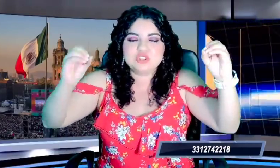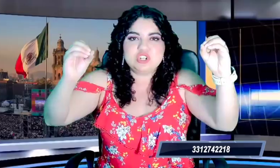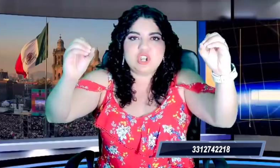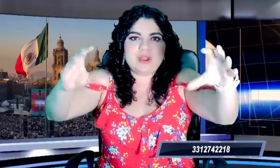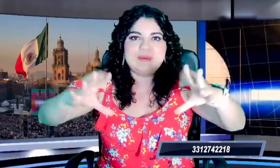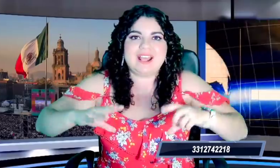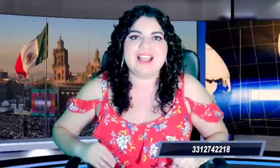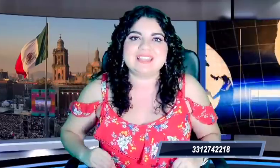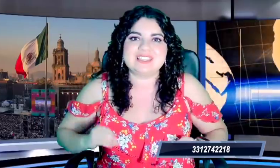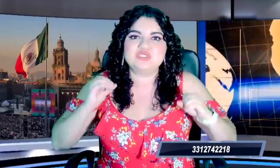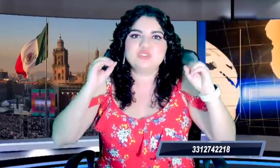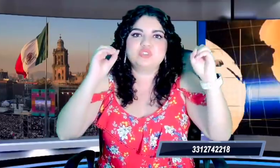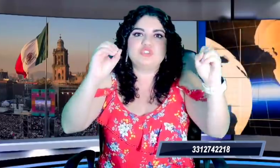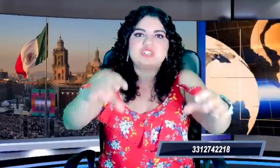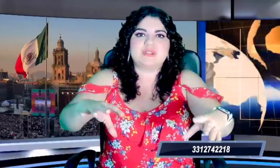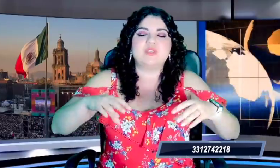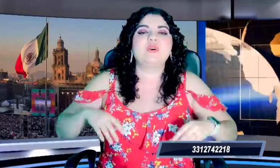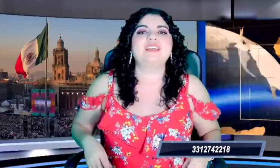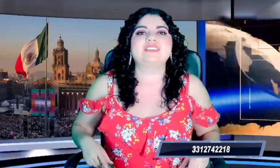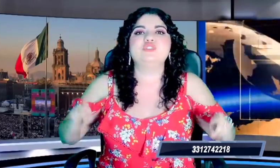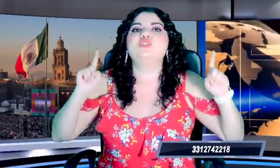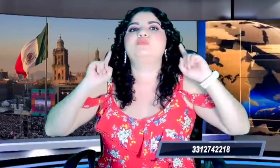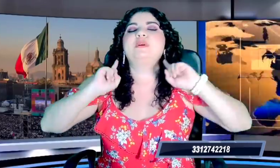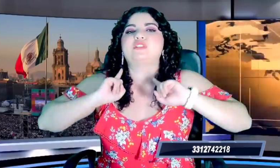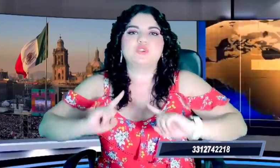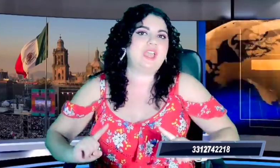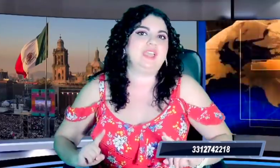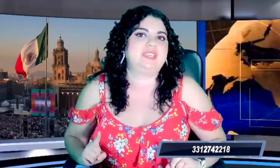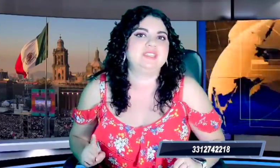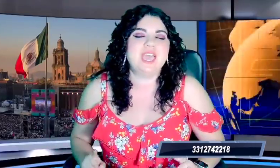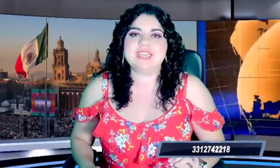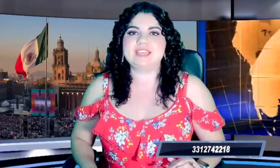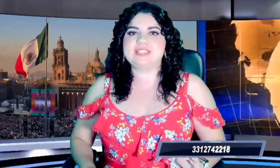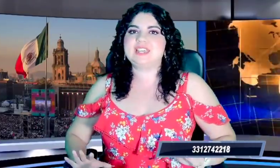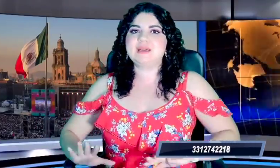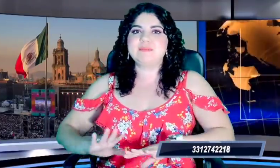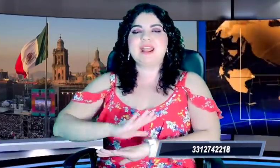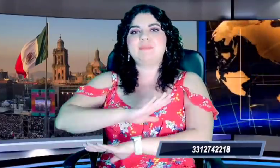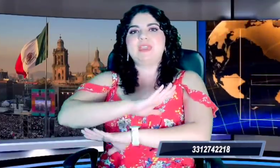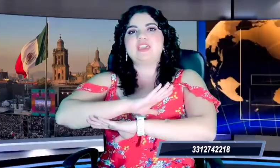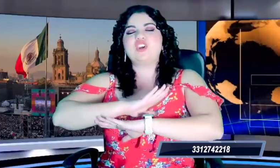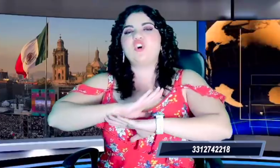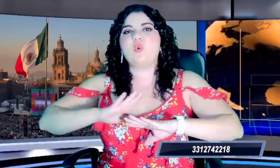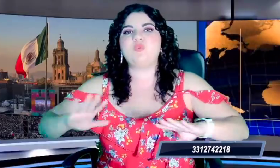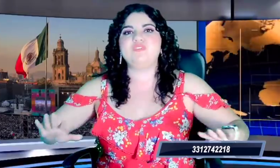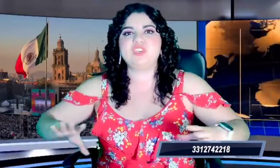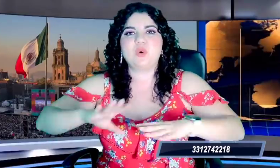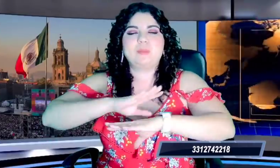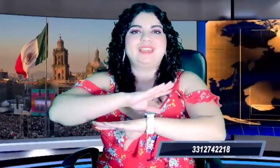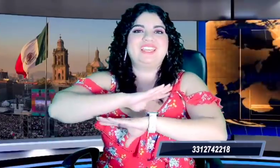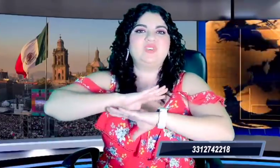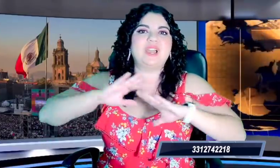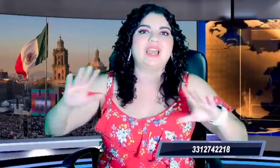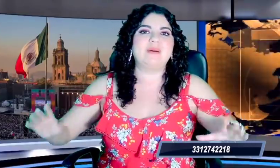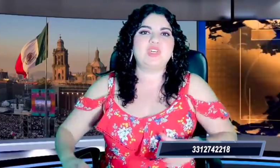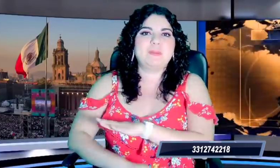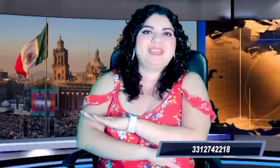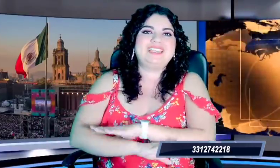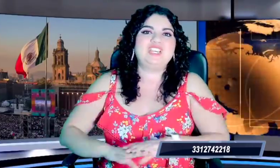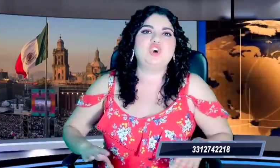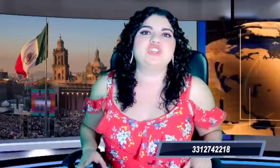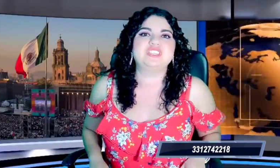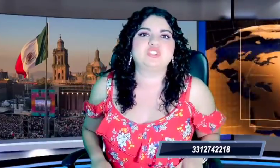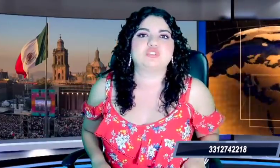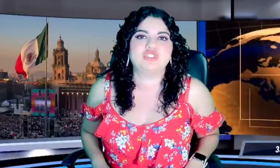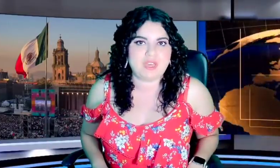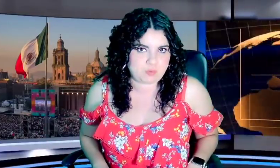estos neoliberales, a estos conservadores, a estos personajes que quisieran ver a México hundido, a México acabado, a